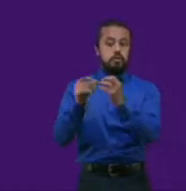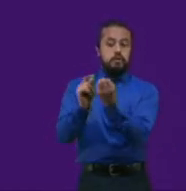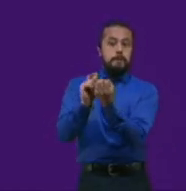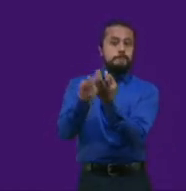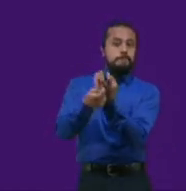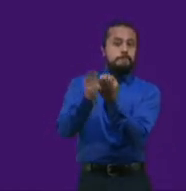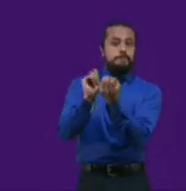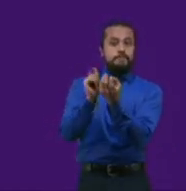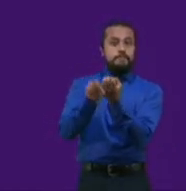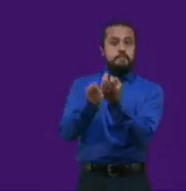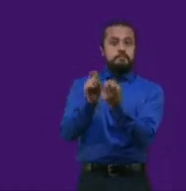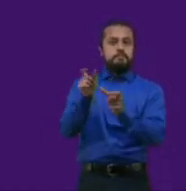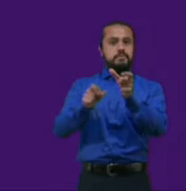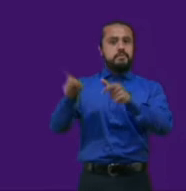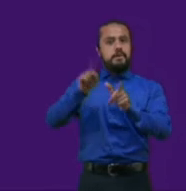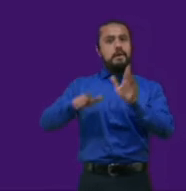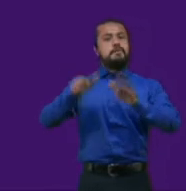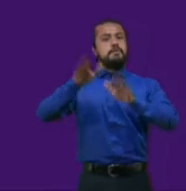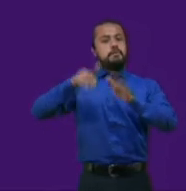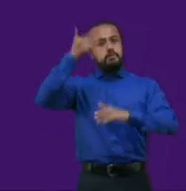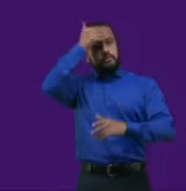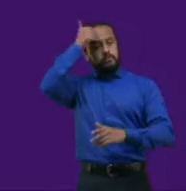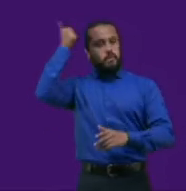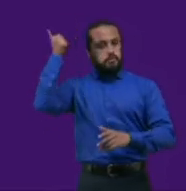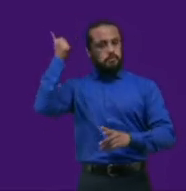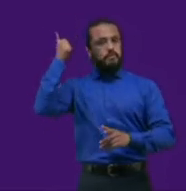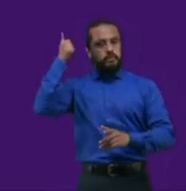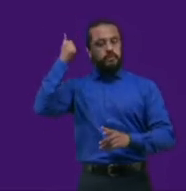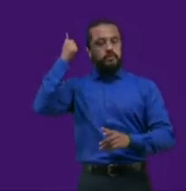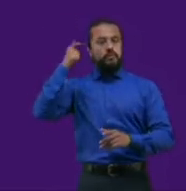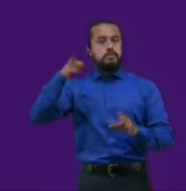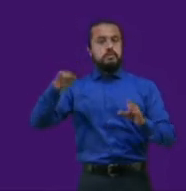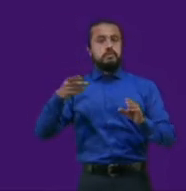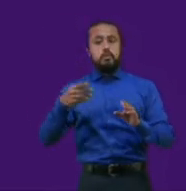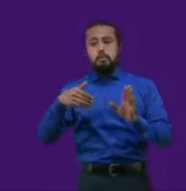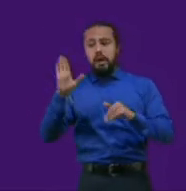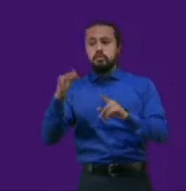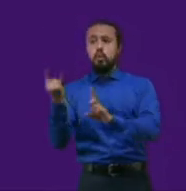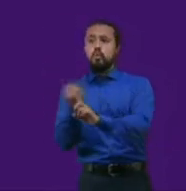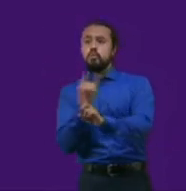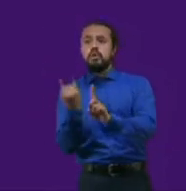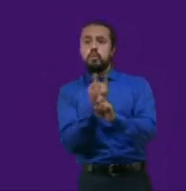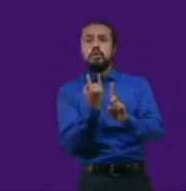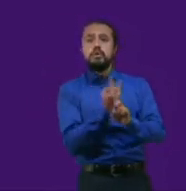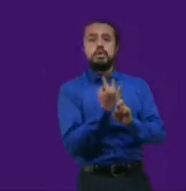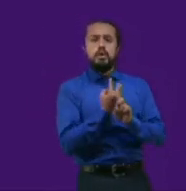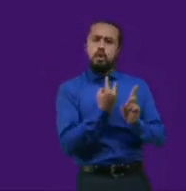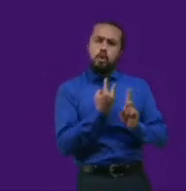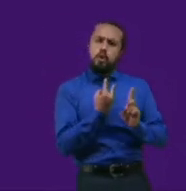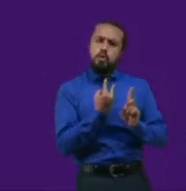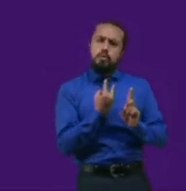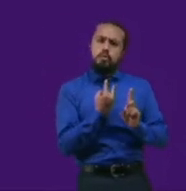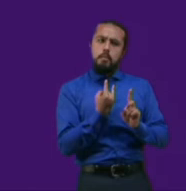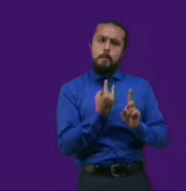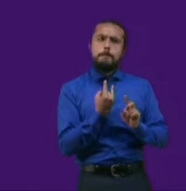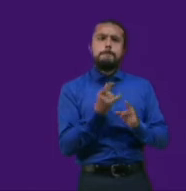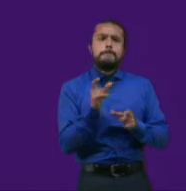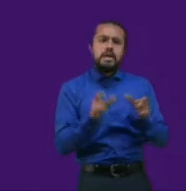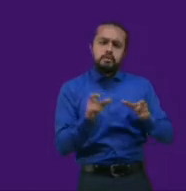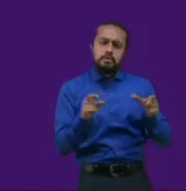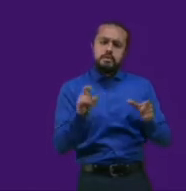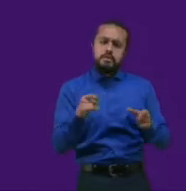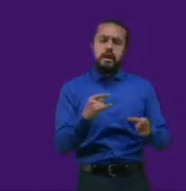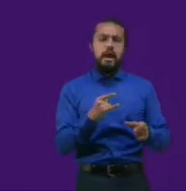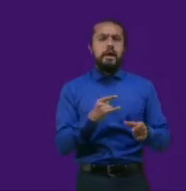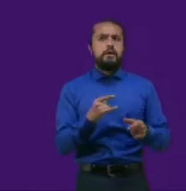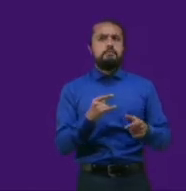a los emprendedores se les olvida. No es simplemente tener más usuarios o tener más clientes, es realmente a veces